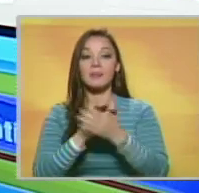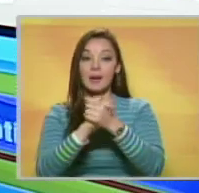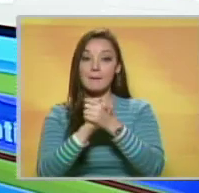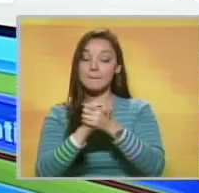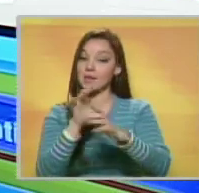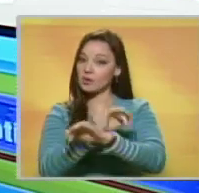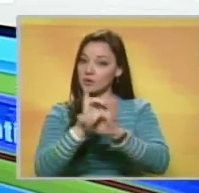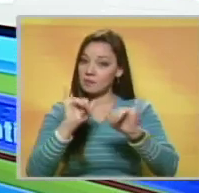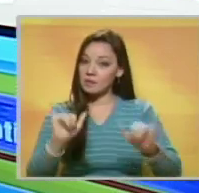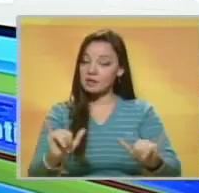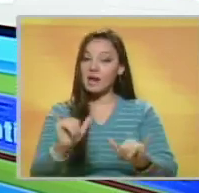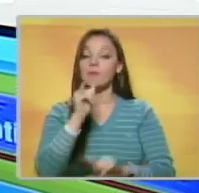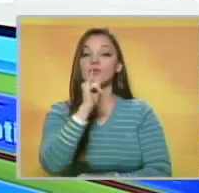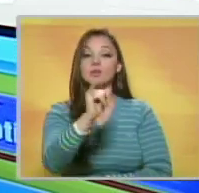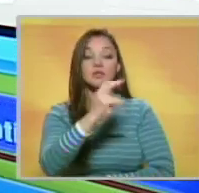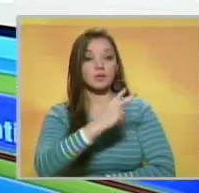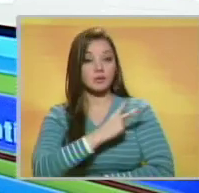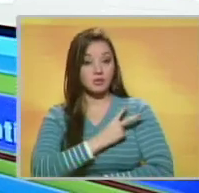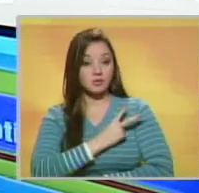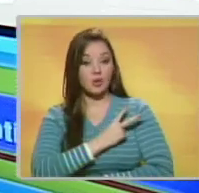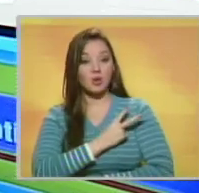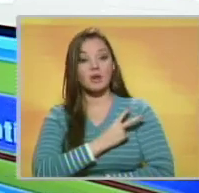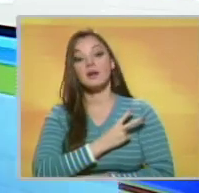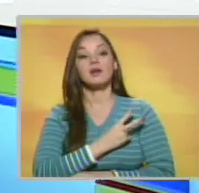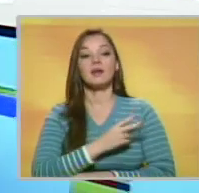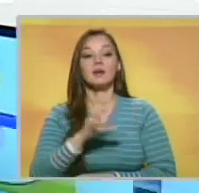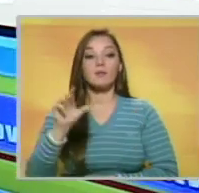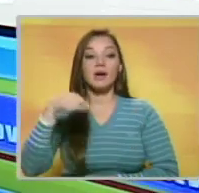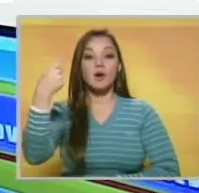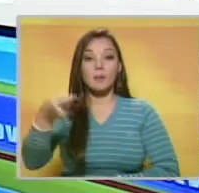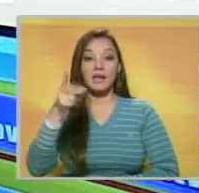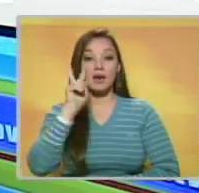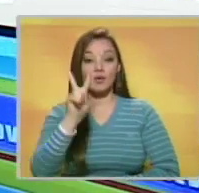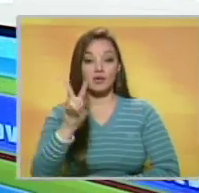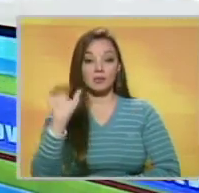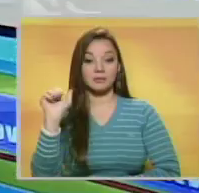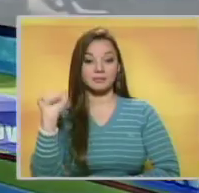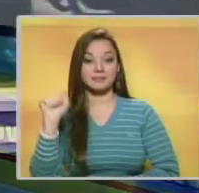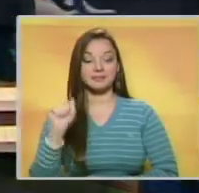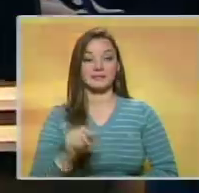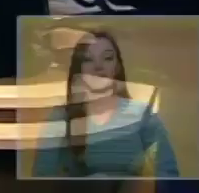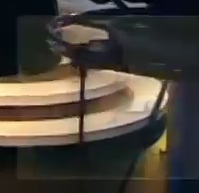amigos, gracias. Hasta aquí la presente emisión de su noticiero Venevisión. Bueno, nos vemos mañana.